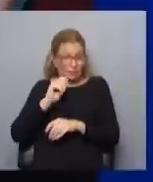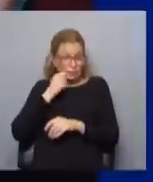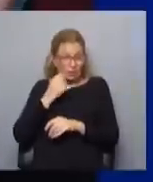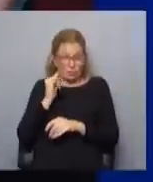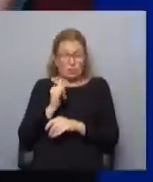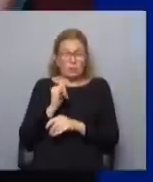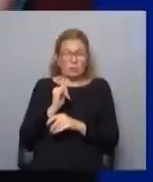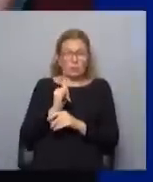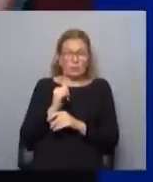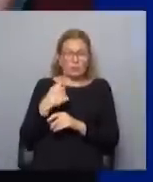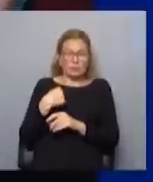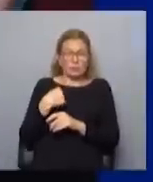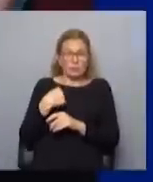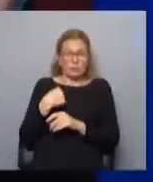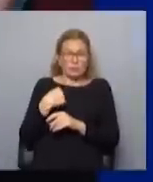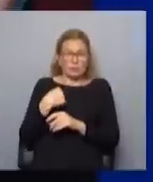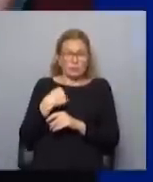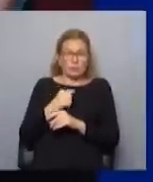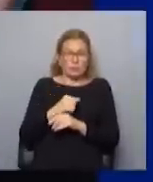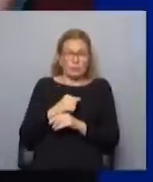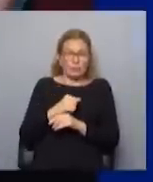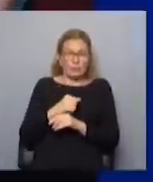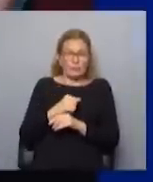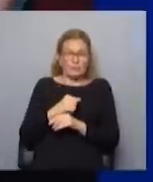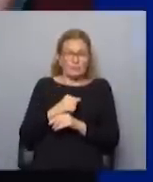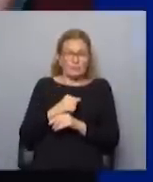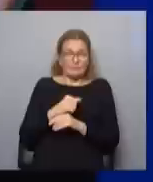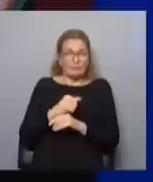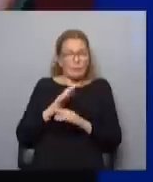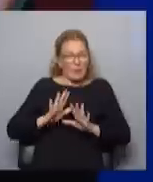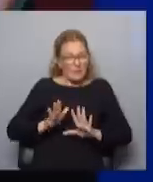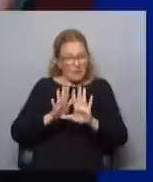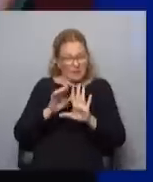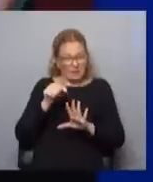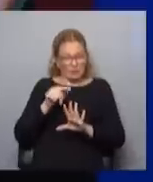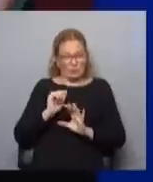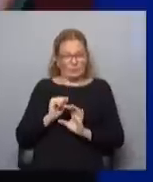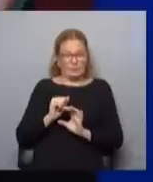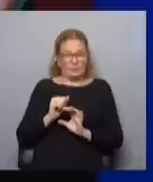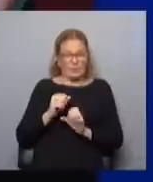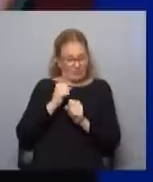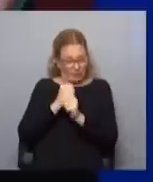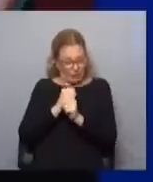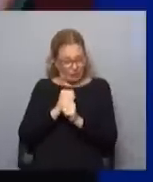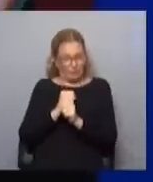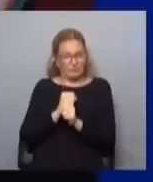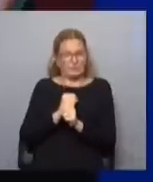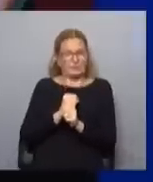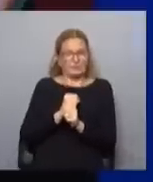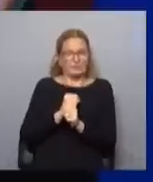sí sí yo creo que no yo me preparé para esto para la gestión